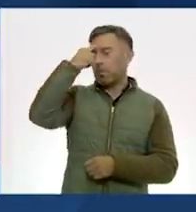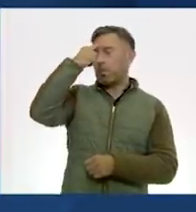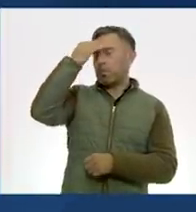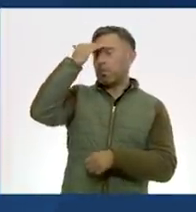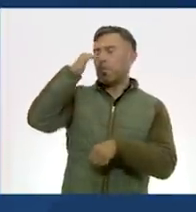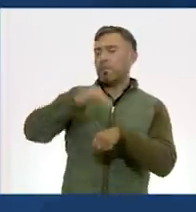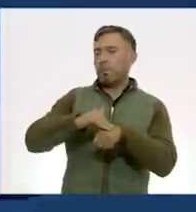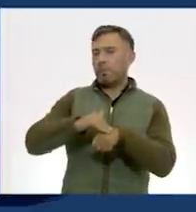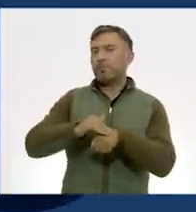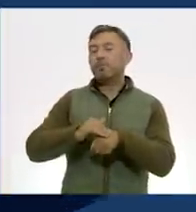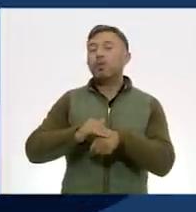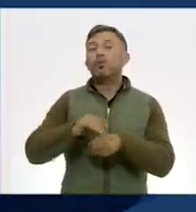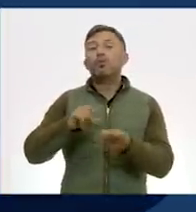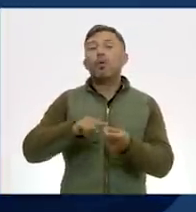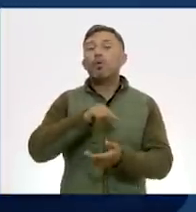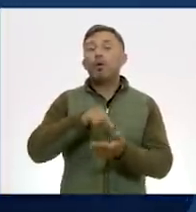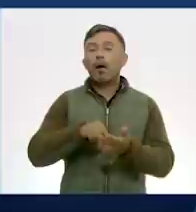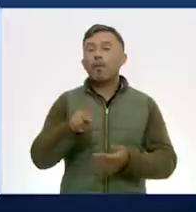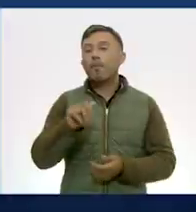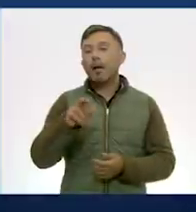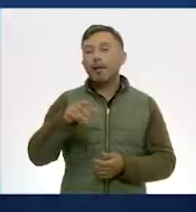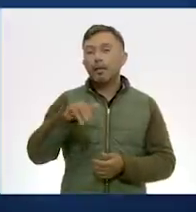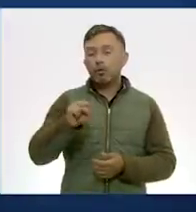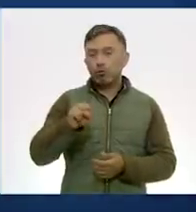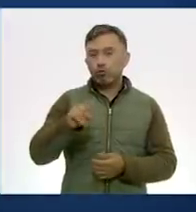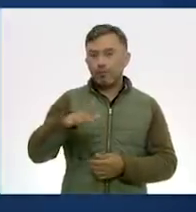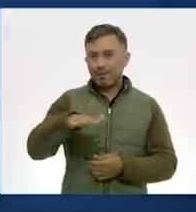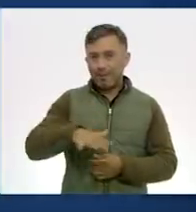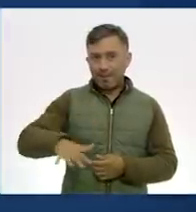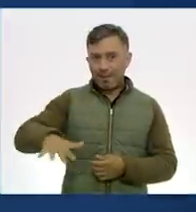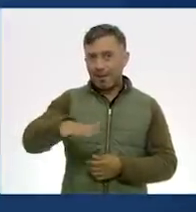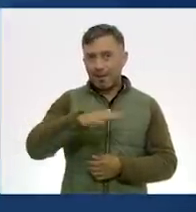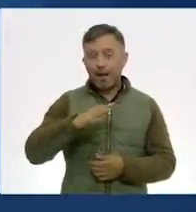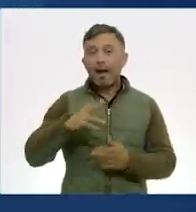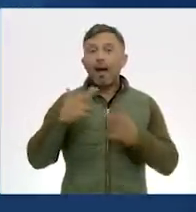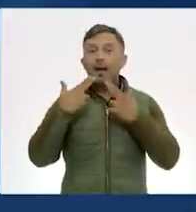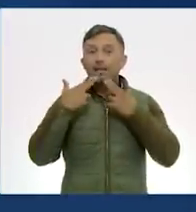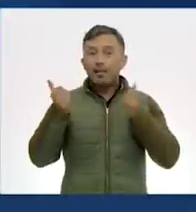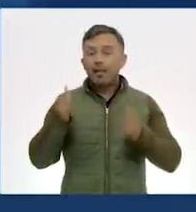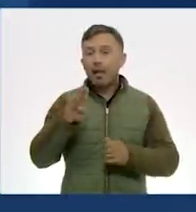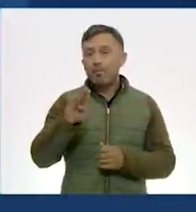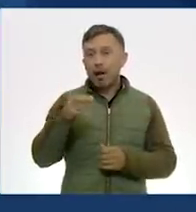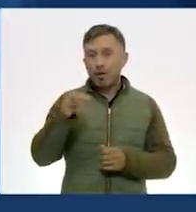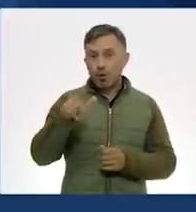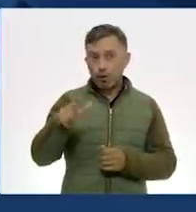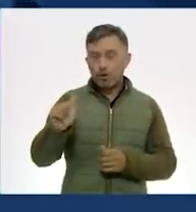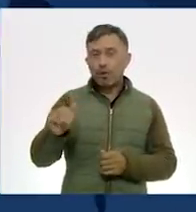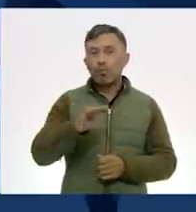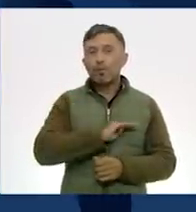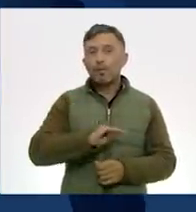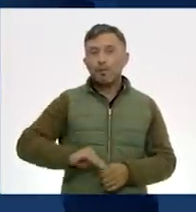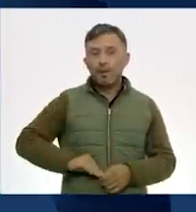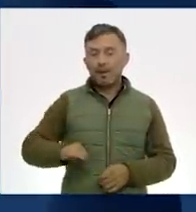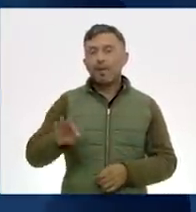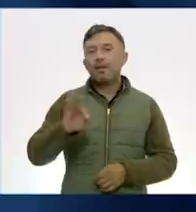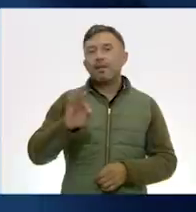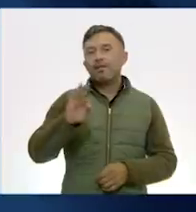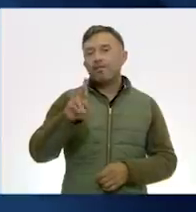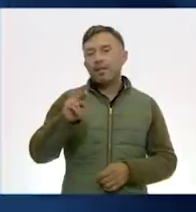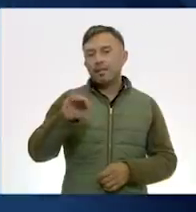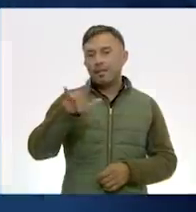Todo esto tuvo lugar en Patillos, que era uno de los ranchos de la hacienda de Bañón, municipalidad de Fresnillo,